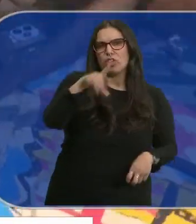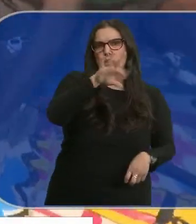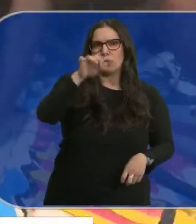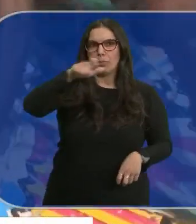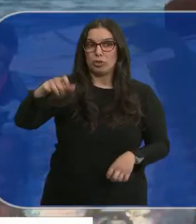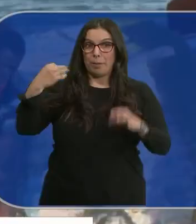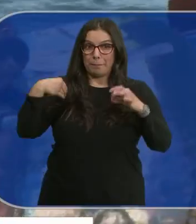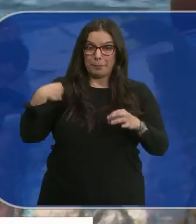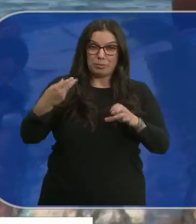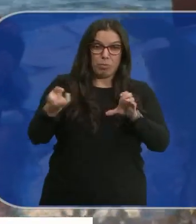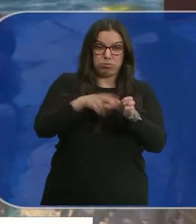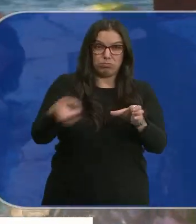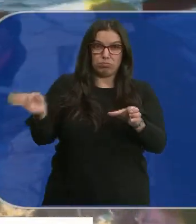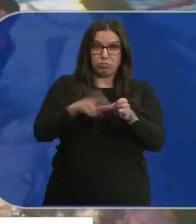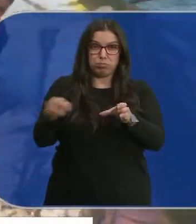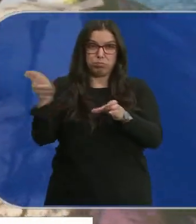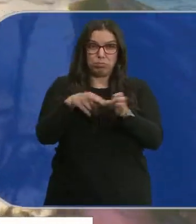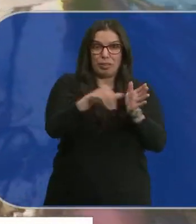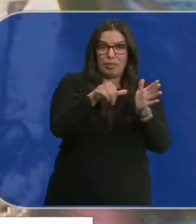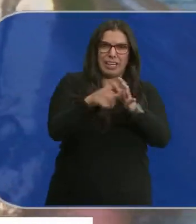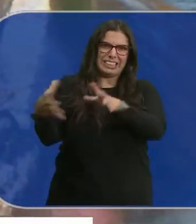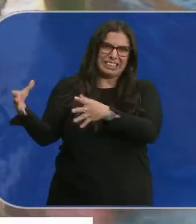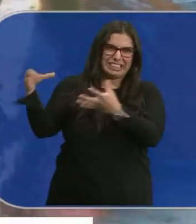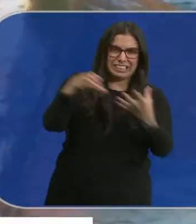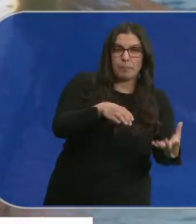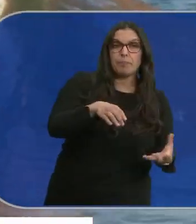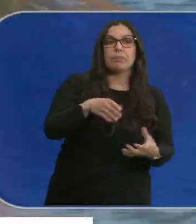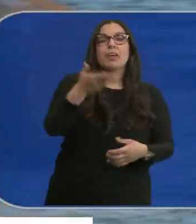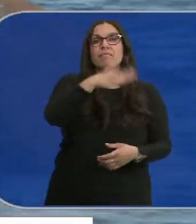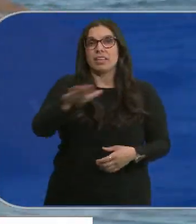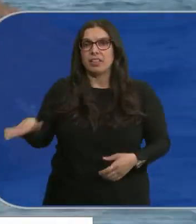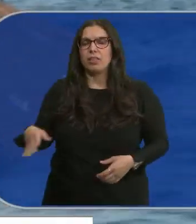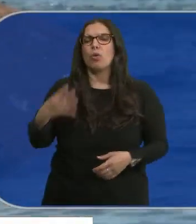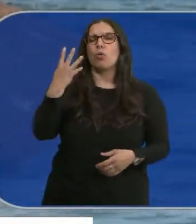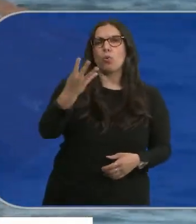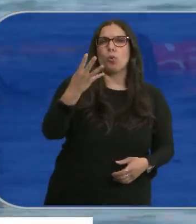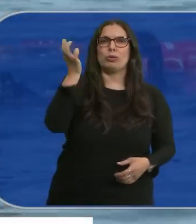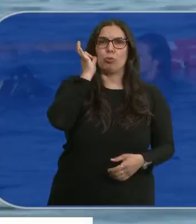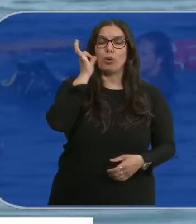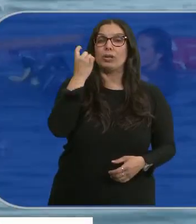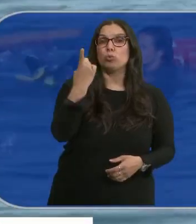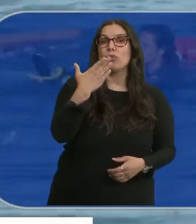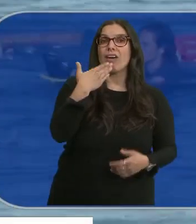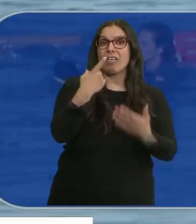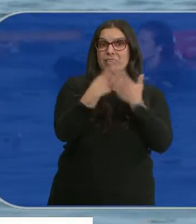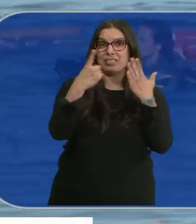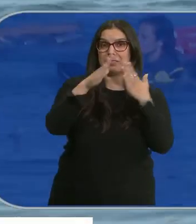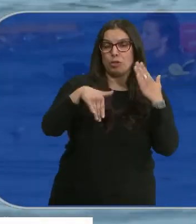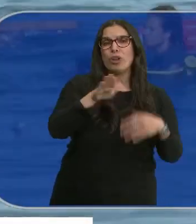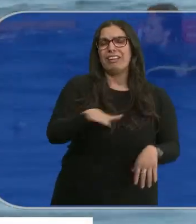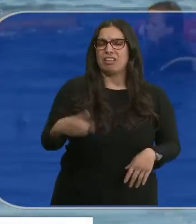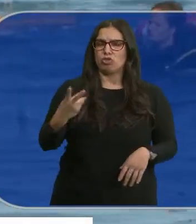se aproximaba para el desembarco de sus ocupantes. Entre los fallecidos, 4 mujeres, una menor de 16 años y 2 niñas de